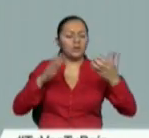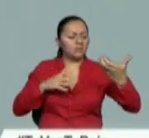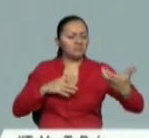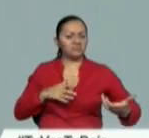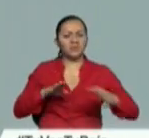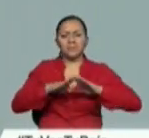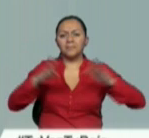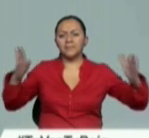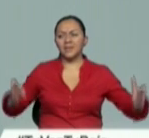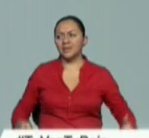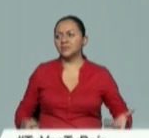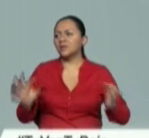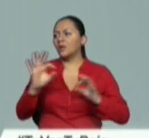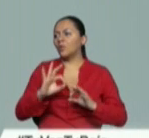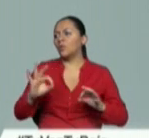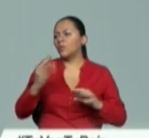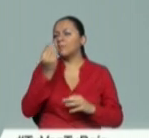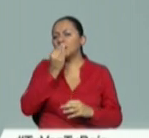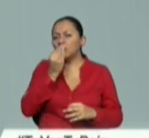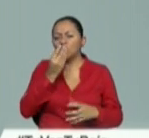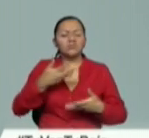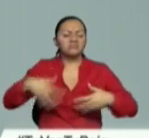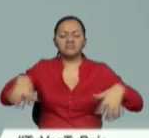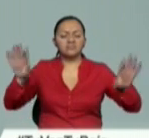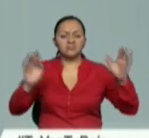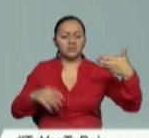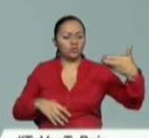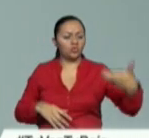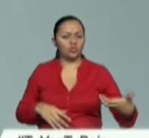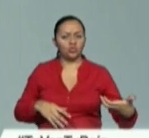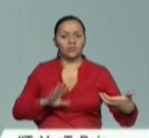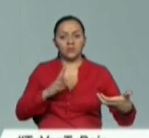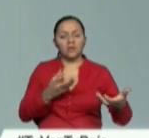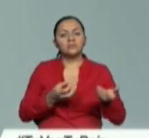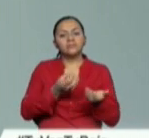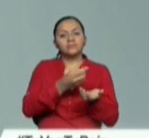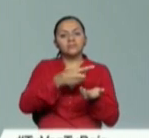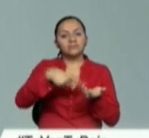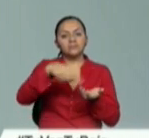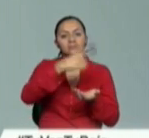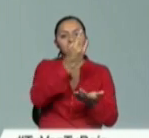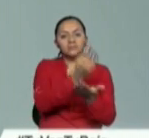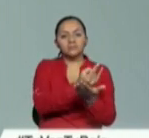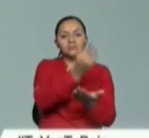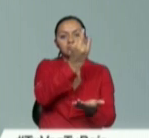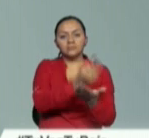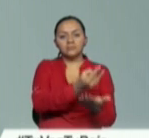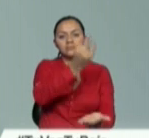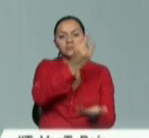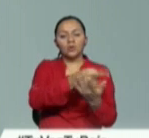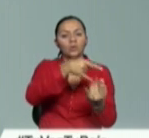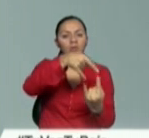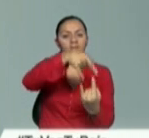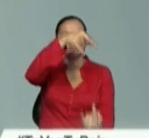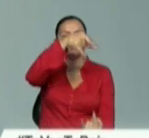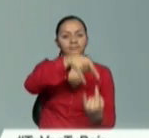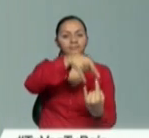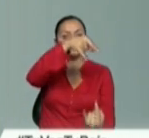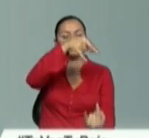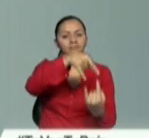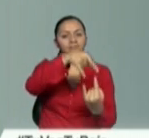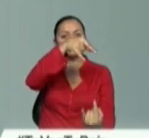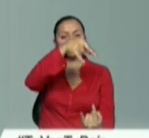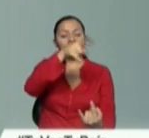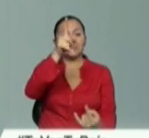en un escritorio una mesa de comedor entonces est emitiría señales que son recibidas por el receptor en el